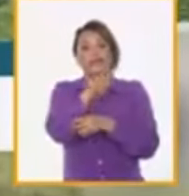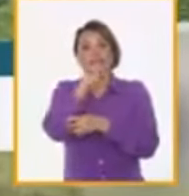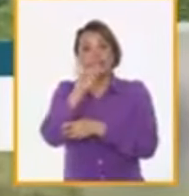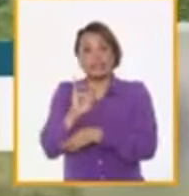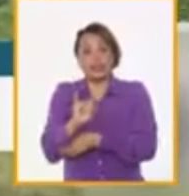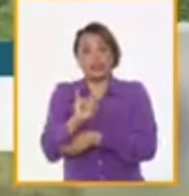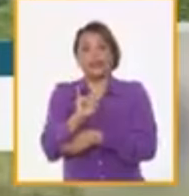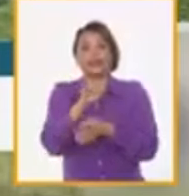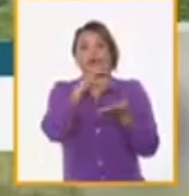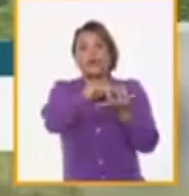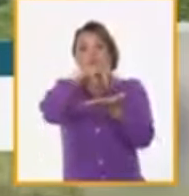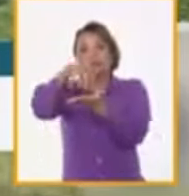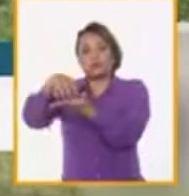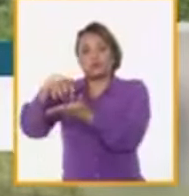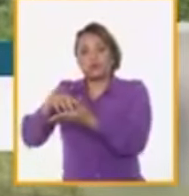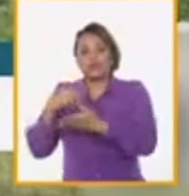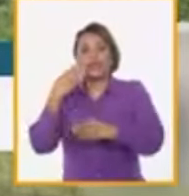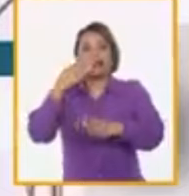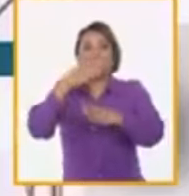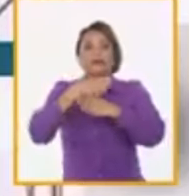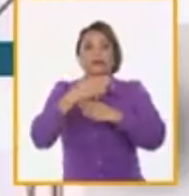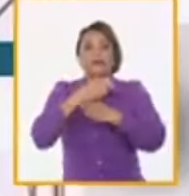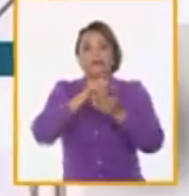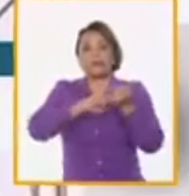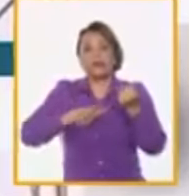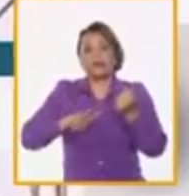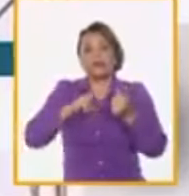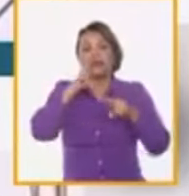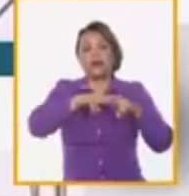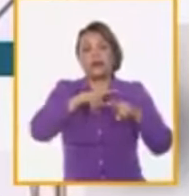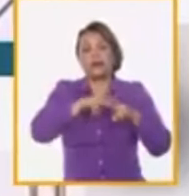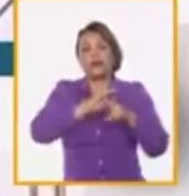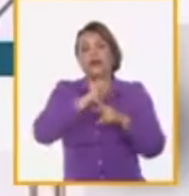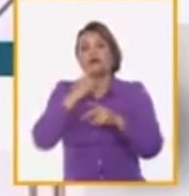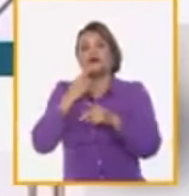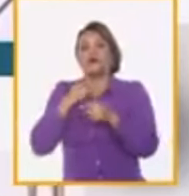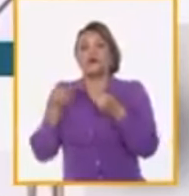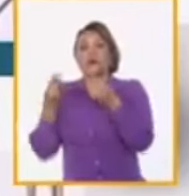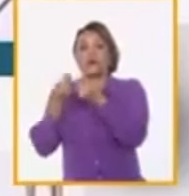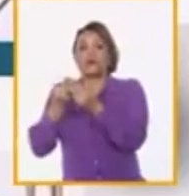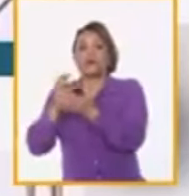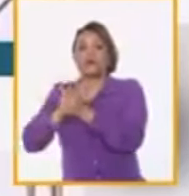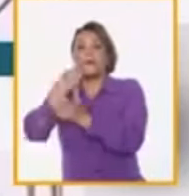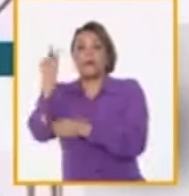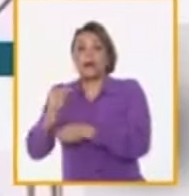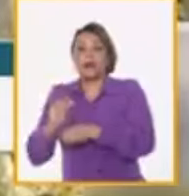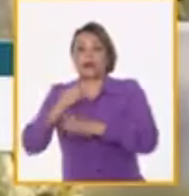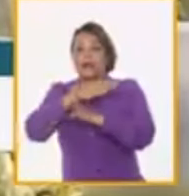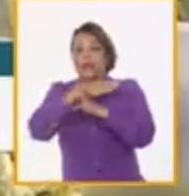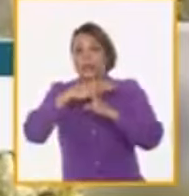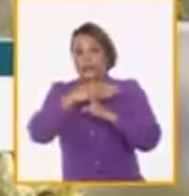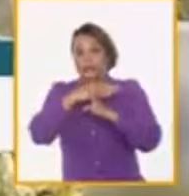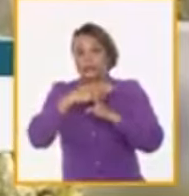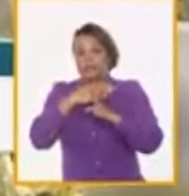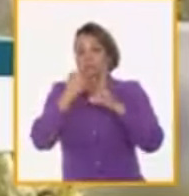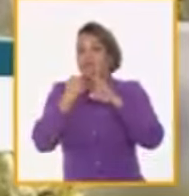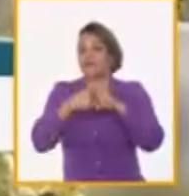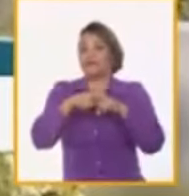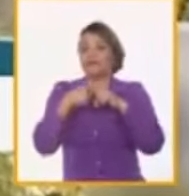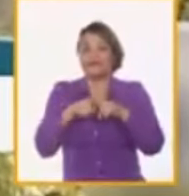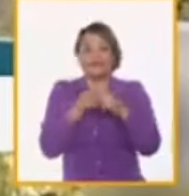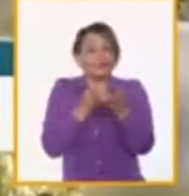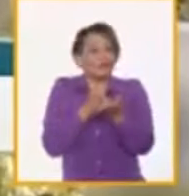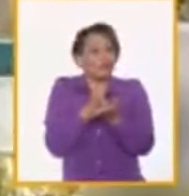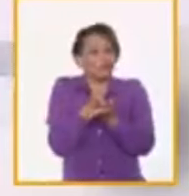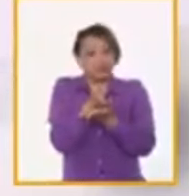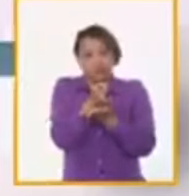en áreas que limitan las provincias de La Habana y Mayabeque. El mantenimiento integral en líneas y